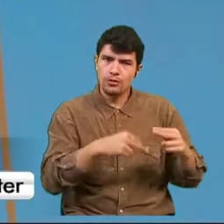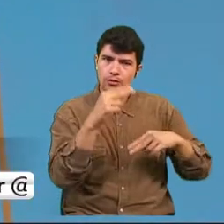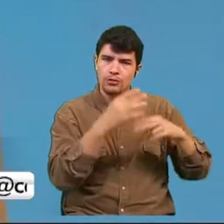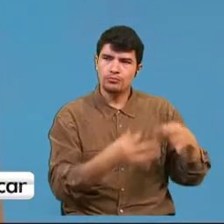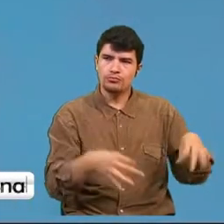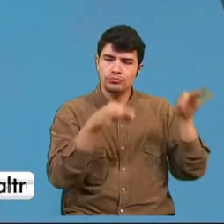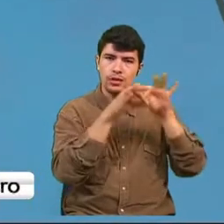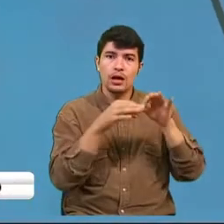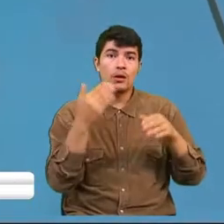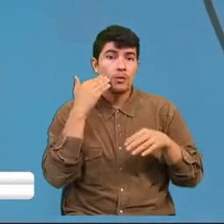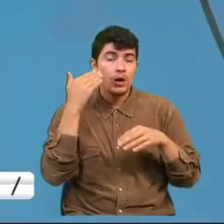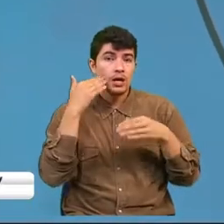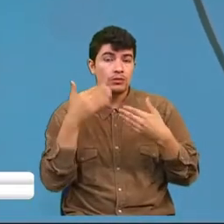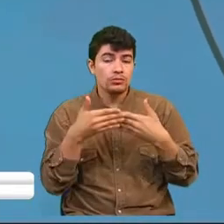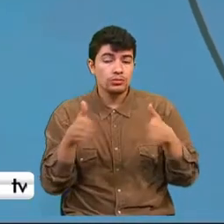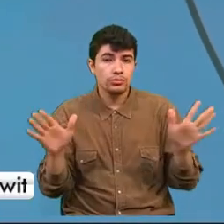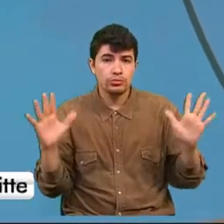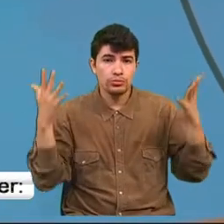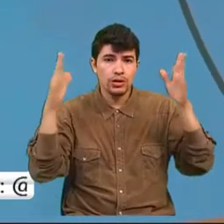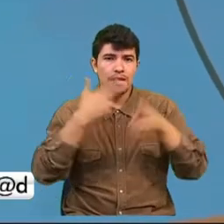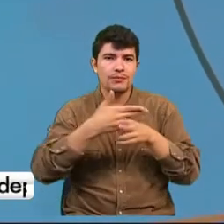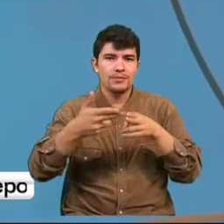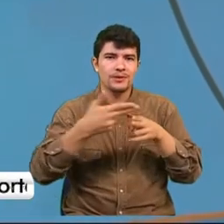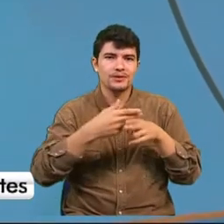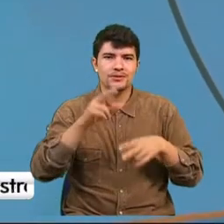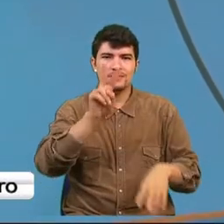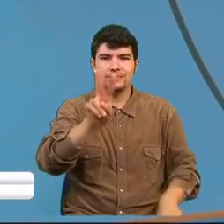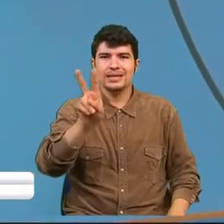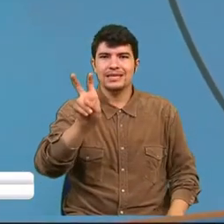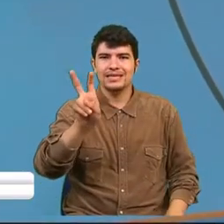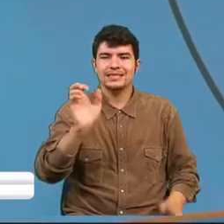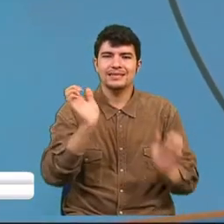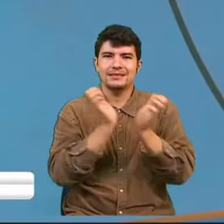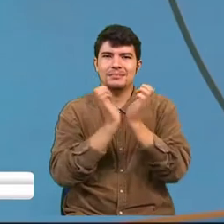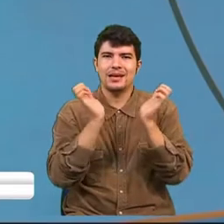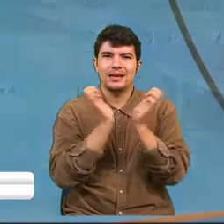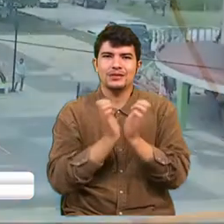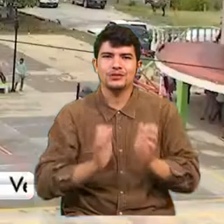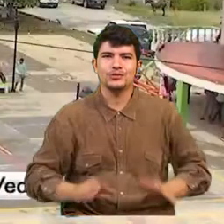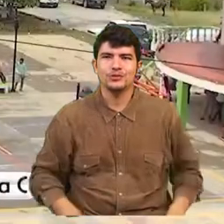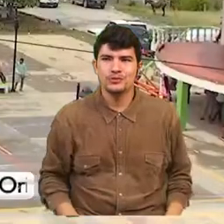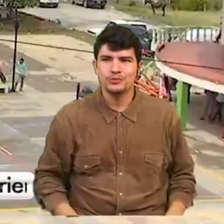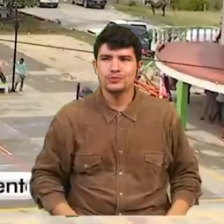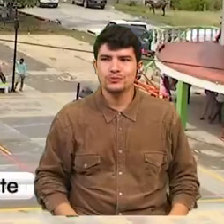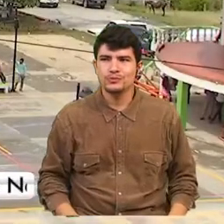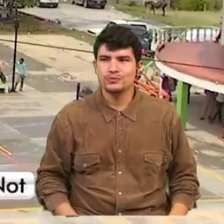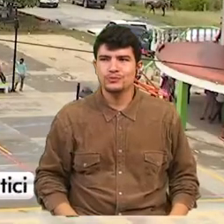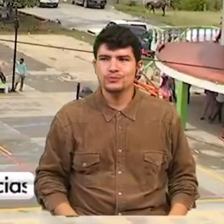será inaugurado con un espectáculo el próximo 27 de mayo.